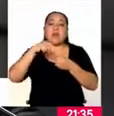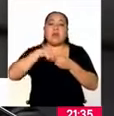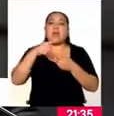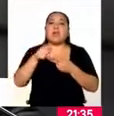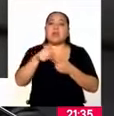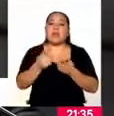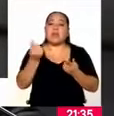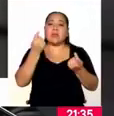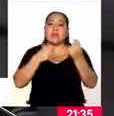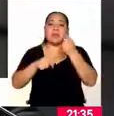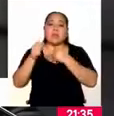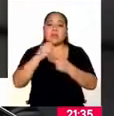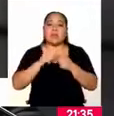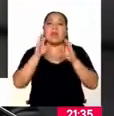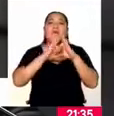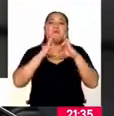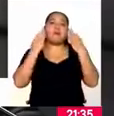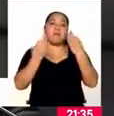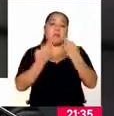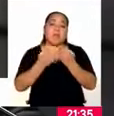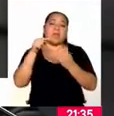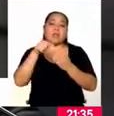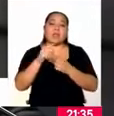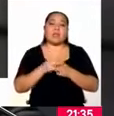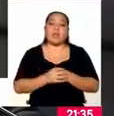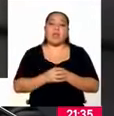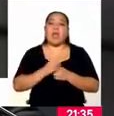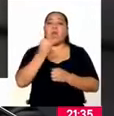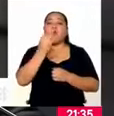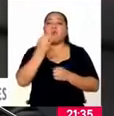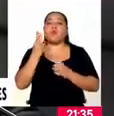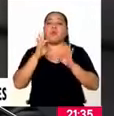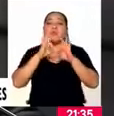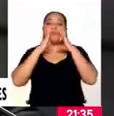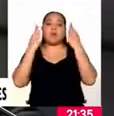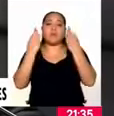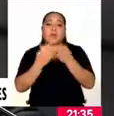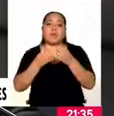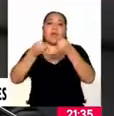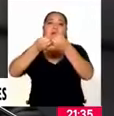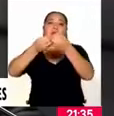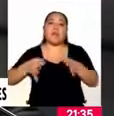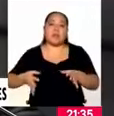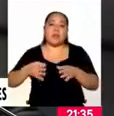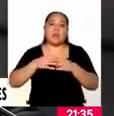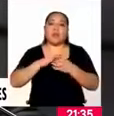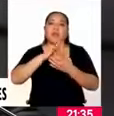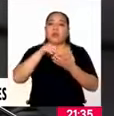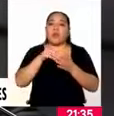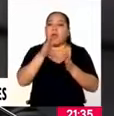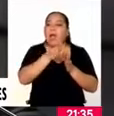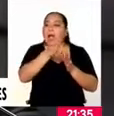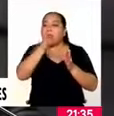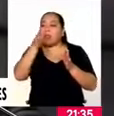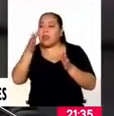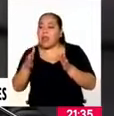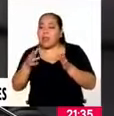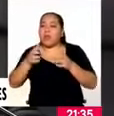negocios, habían familias. Hay familias damnificadas que viven al lado de este